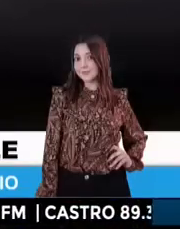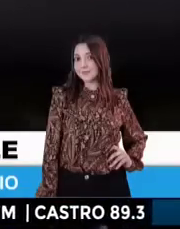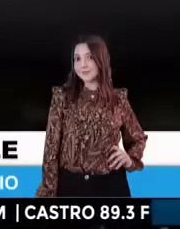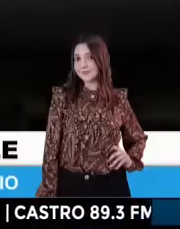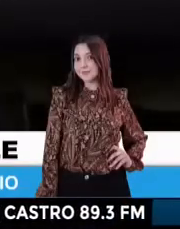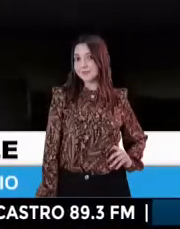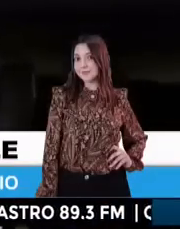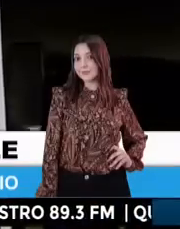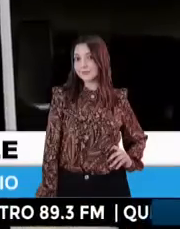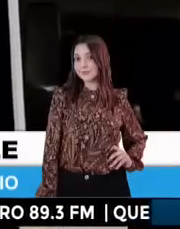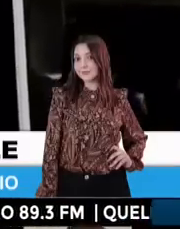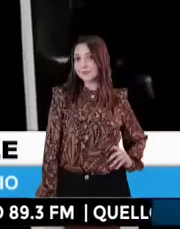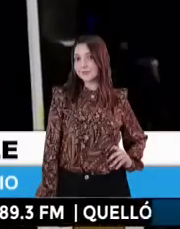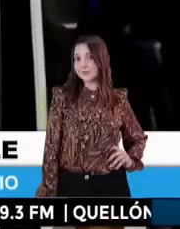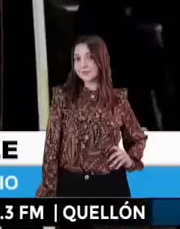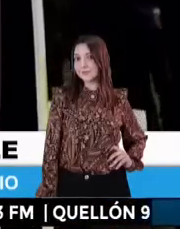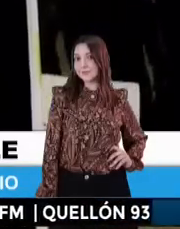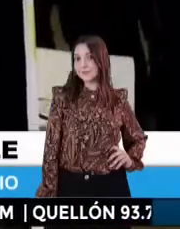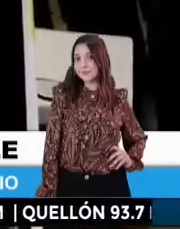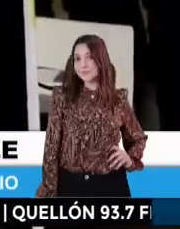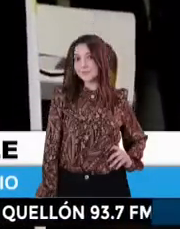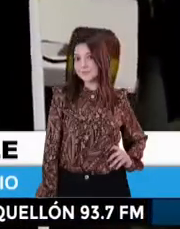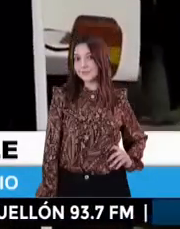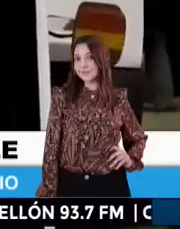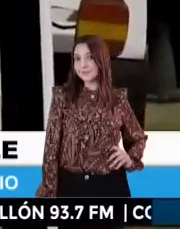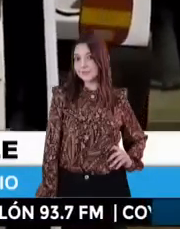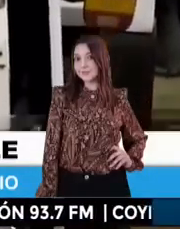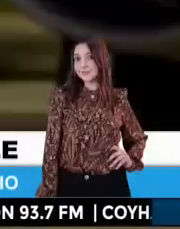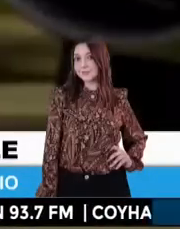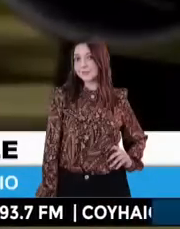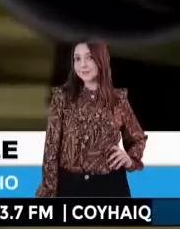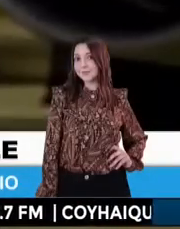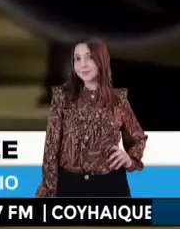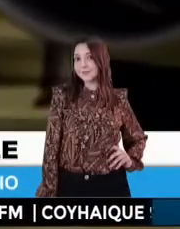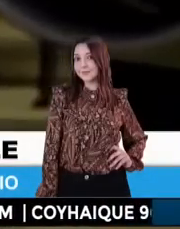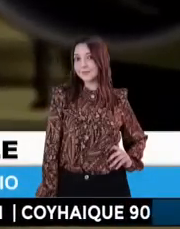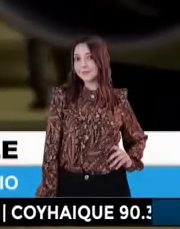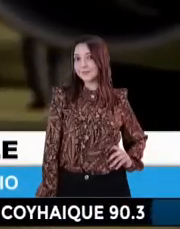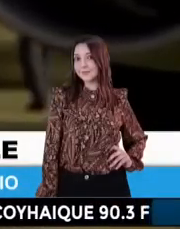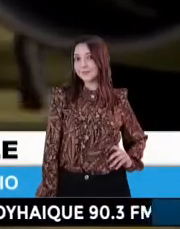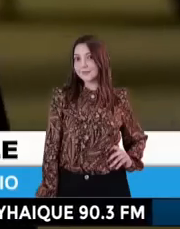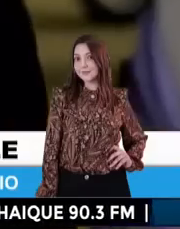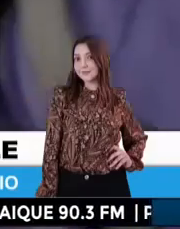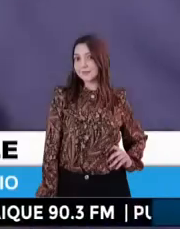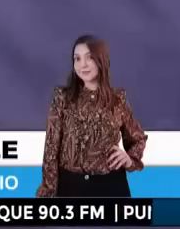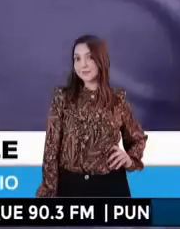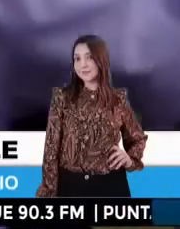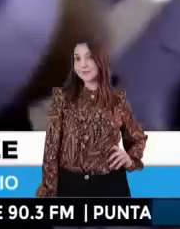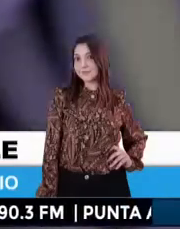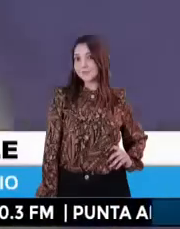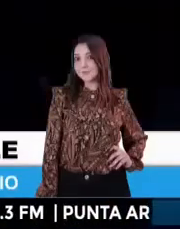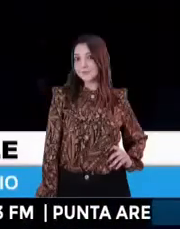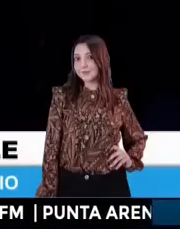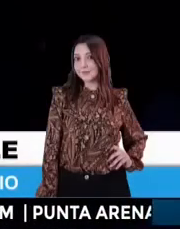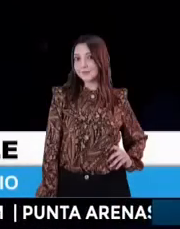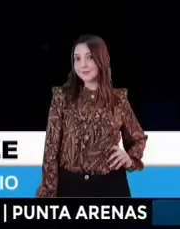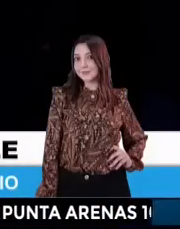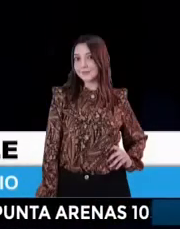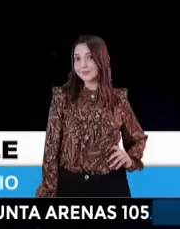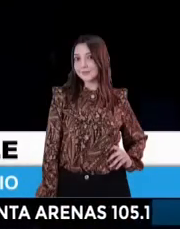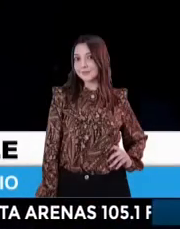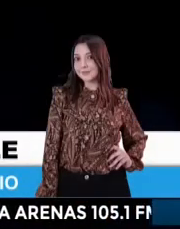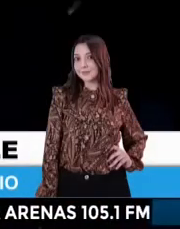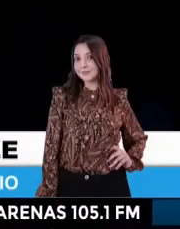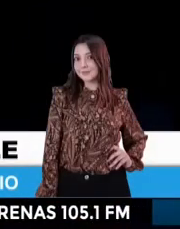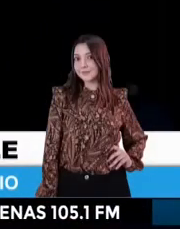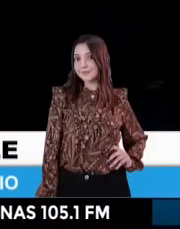los presidentes de América del Sur. Vemos que llega una comitiva a esta hora, pero por supuesto vamos a estar